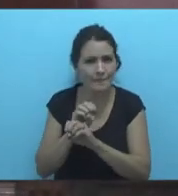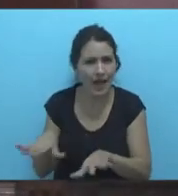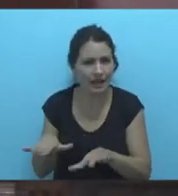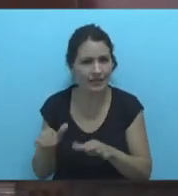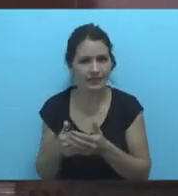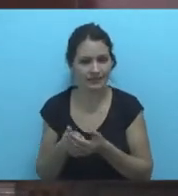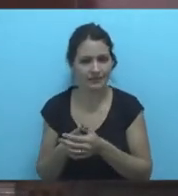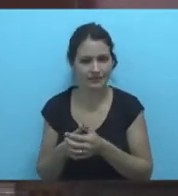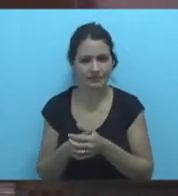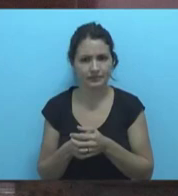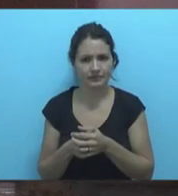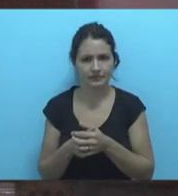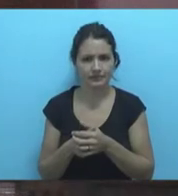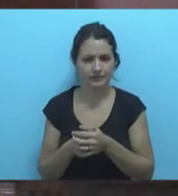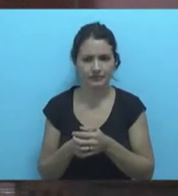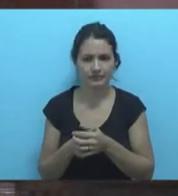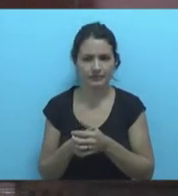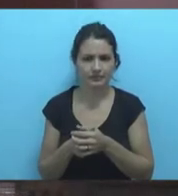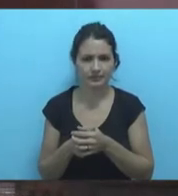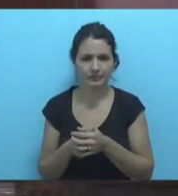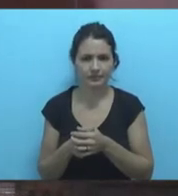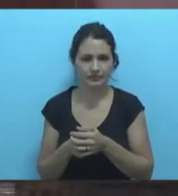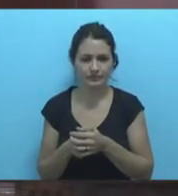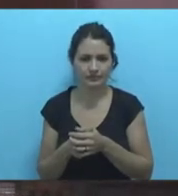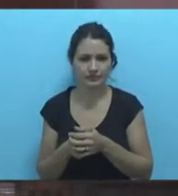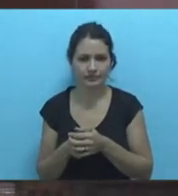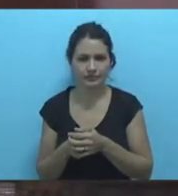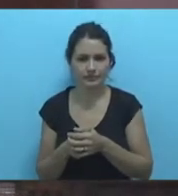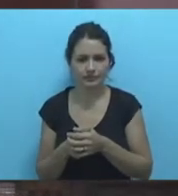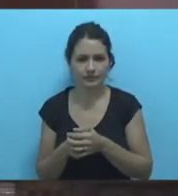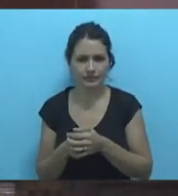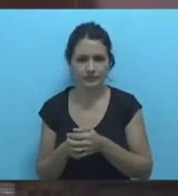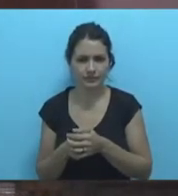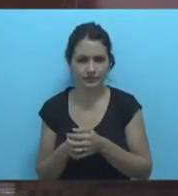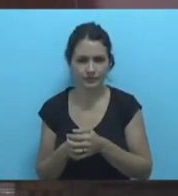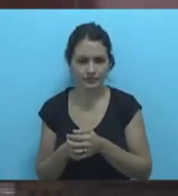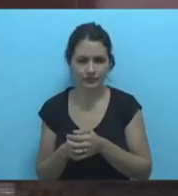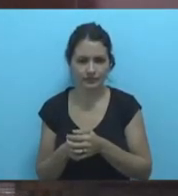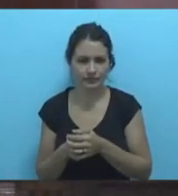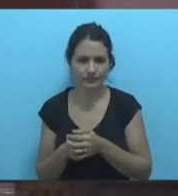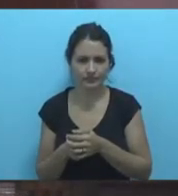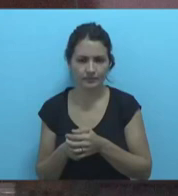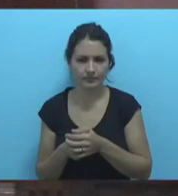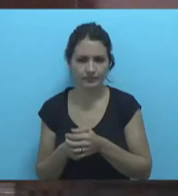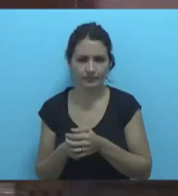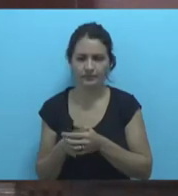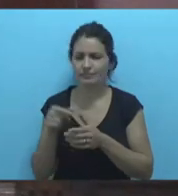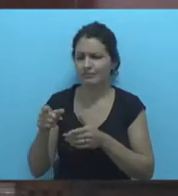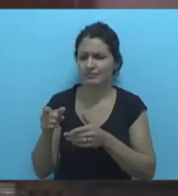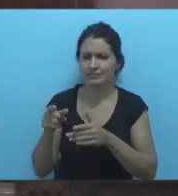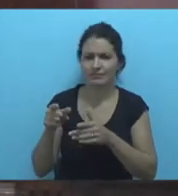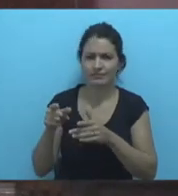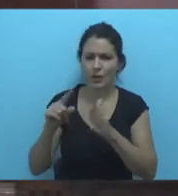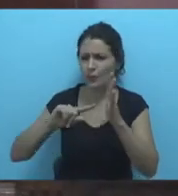de las provincias argentinas y distribuye prácticamente en un territorio menor al del departamento Rosario o similar.